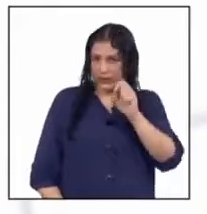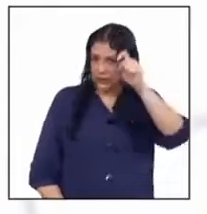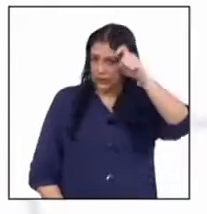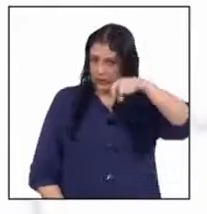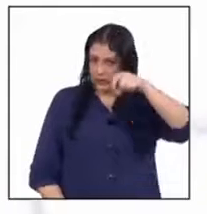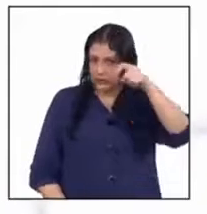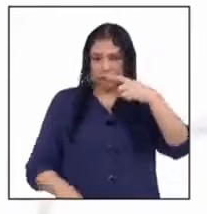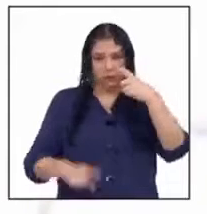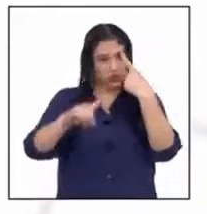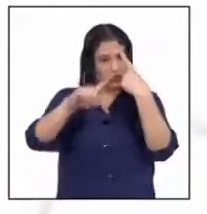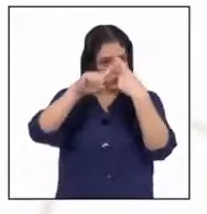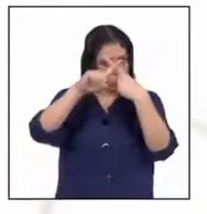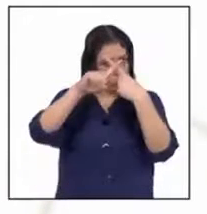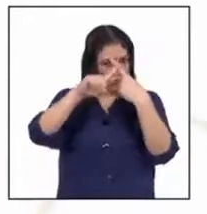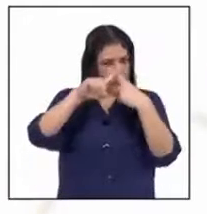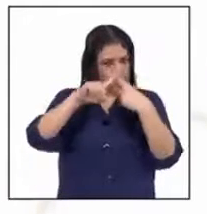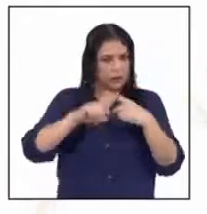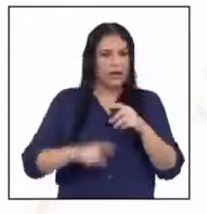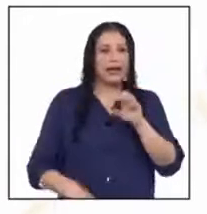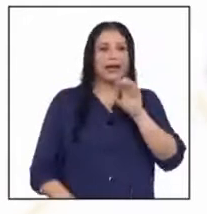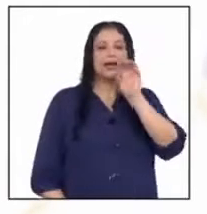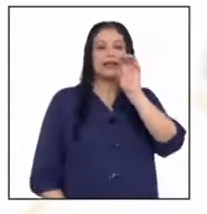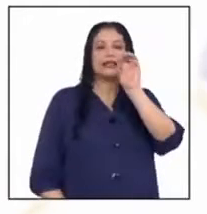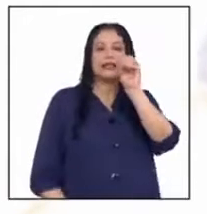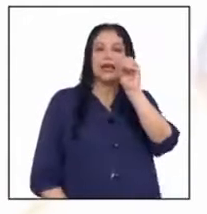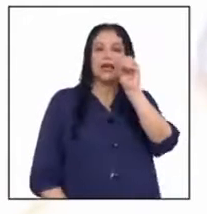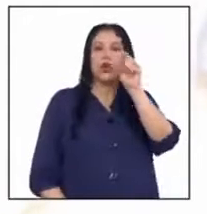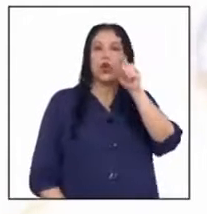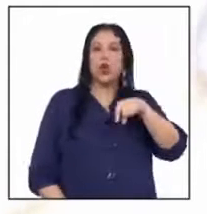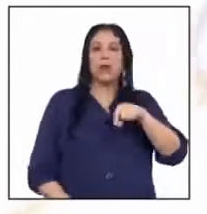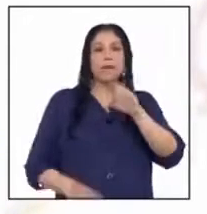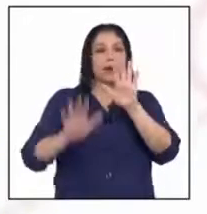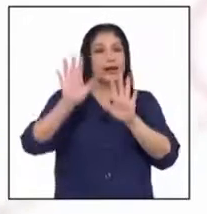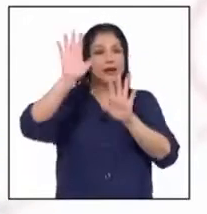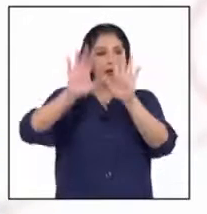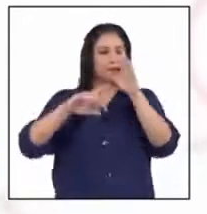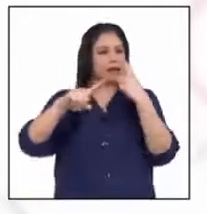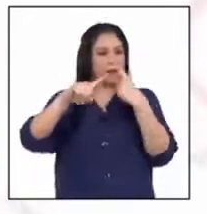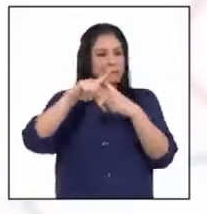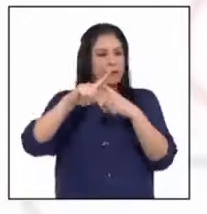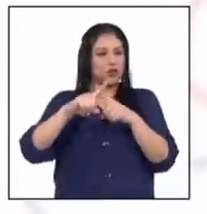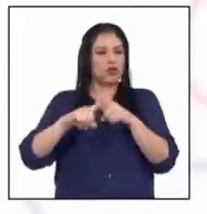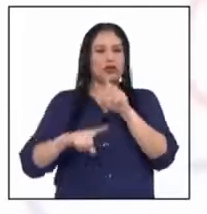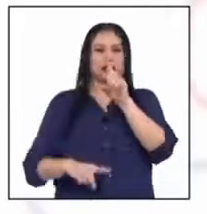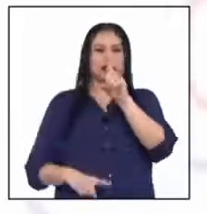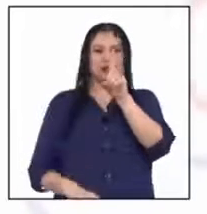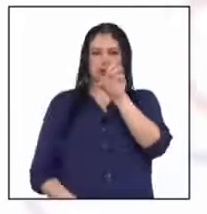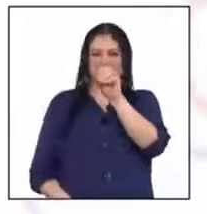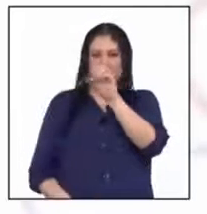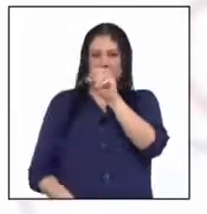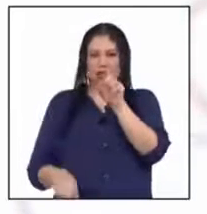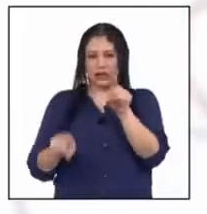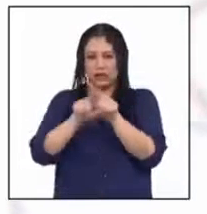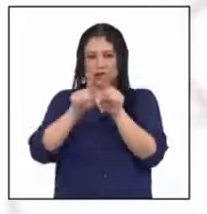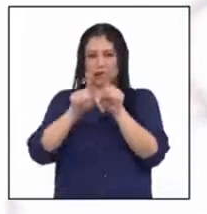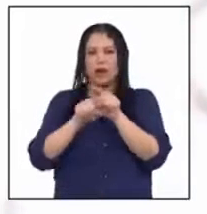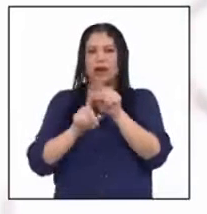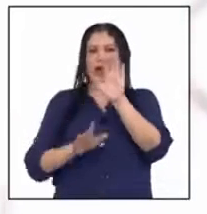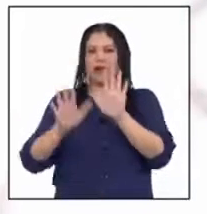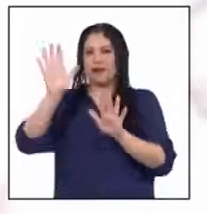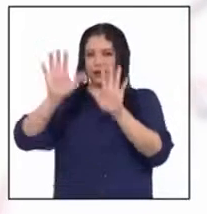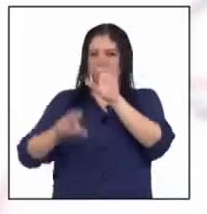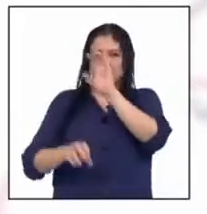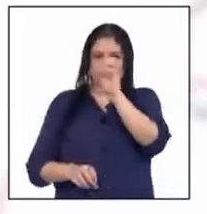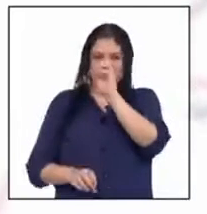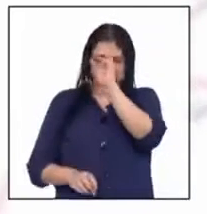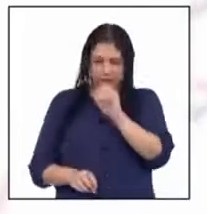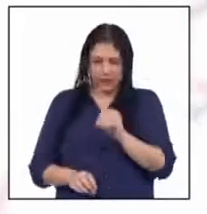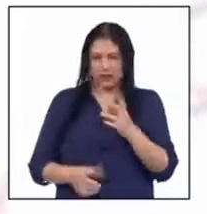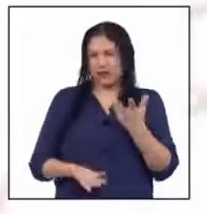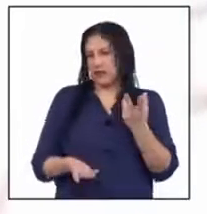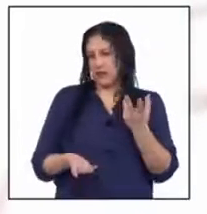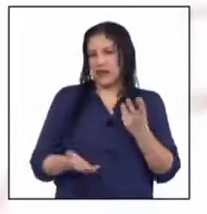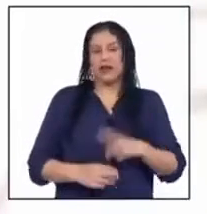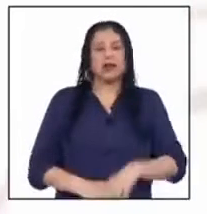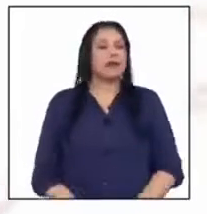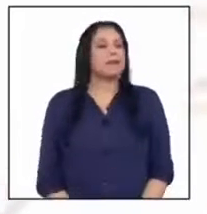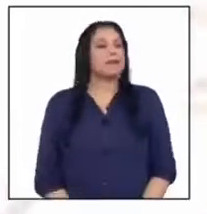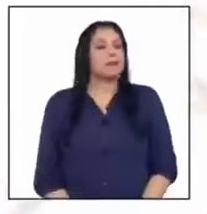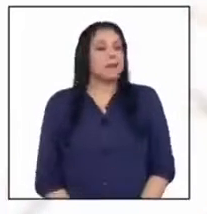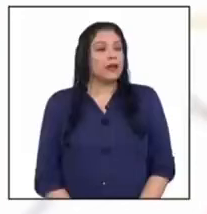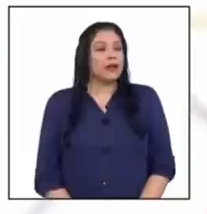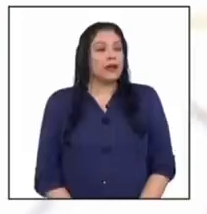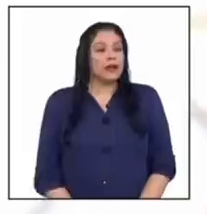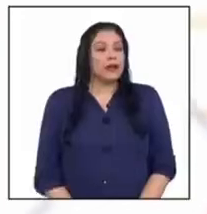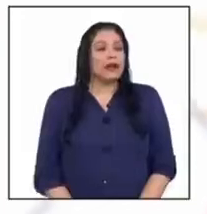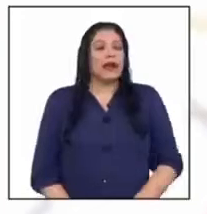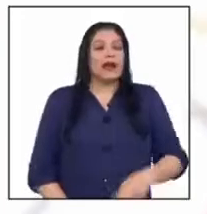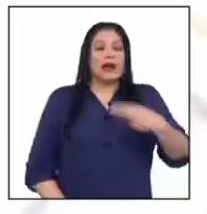debemos multiplicar 0,15 por 100, obteniendo 15%. Es decir, h